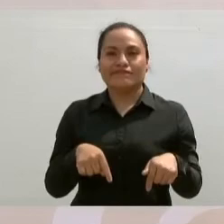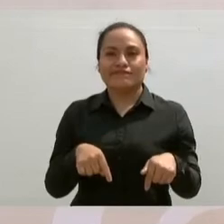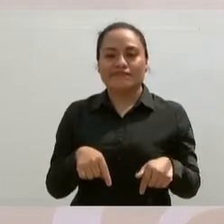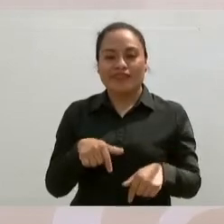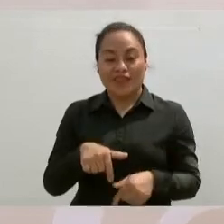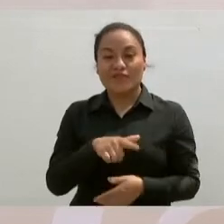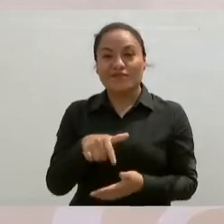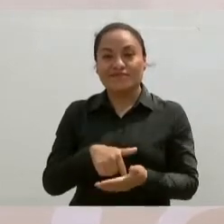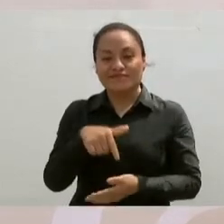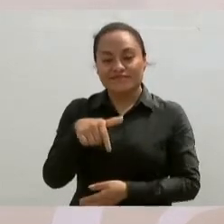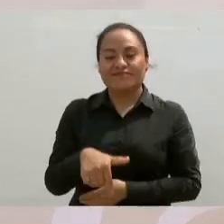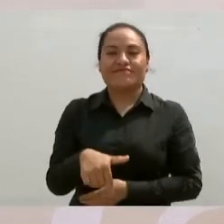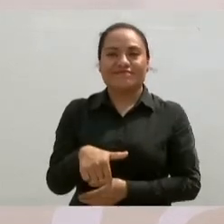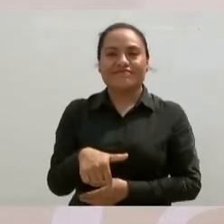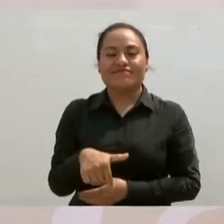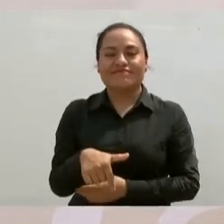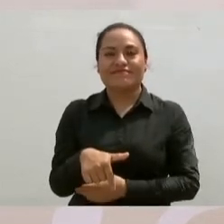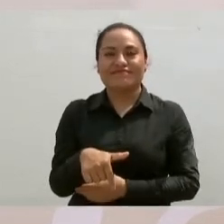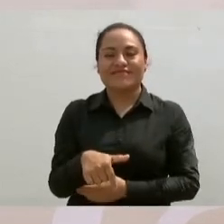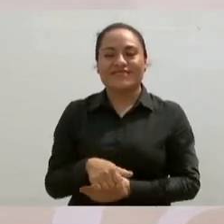en Tapana, en este